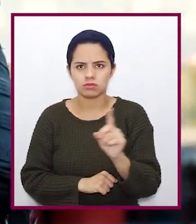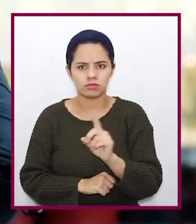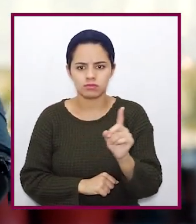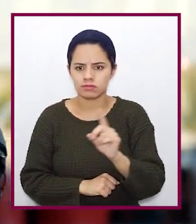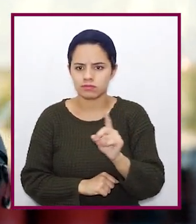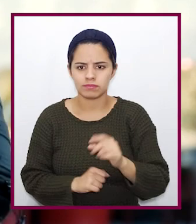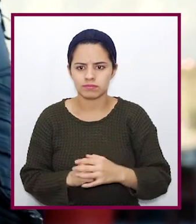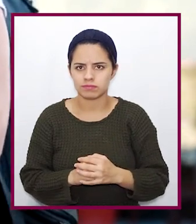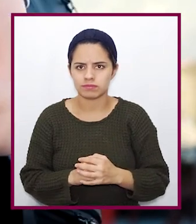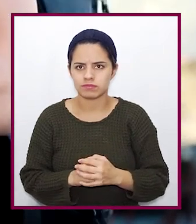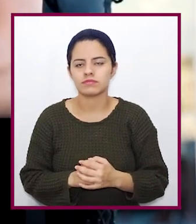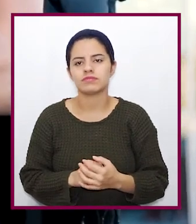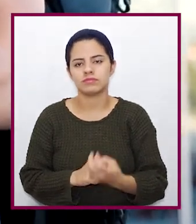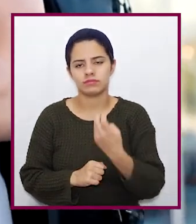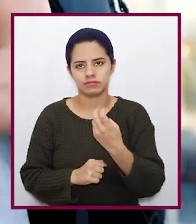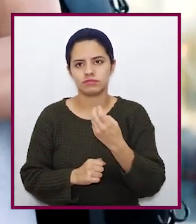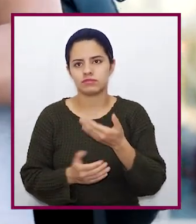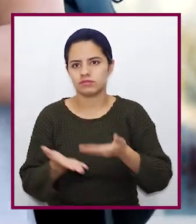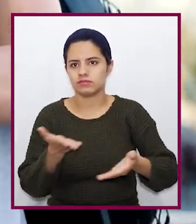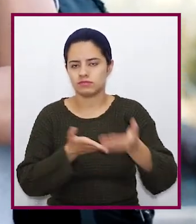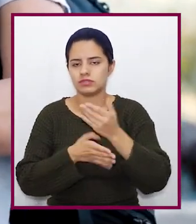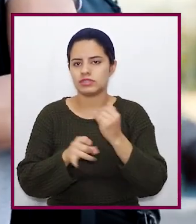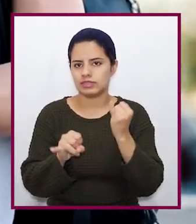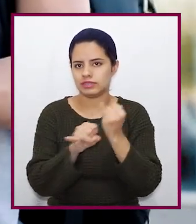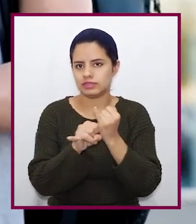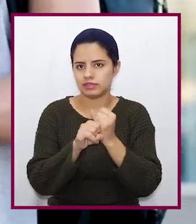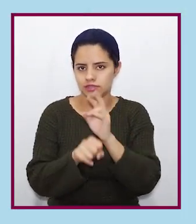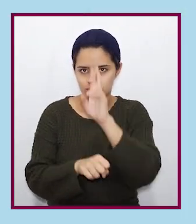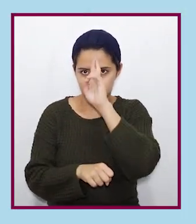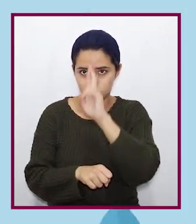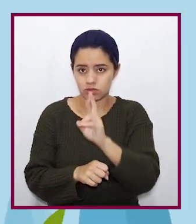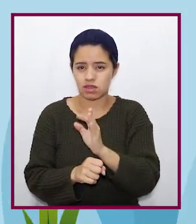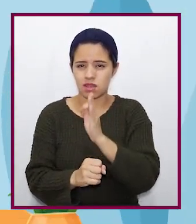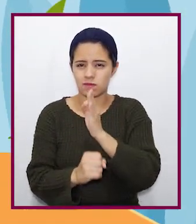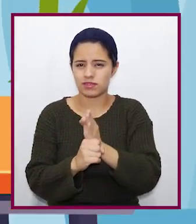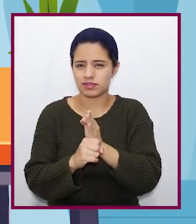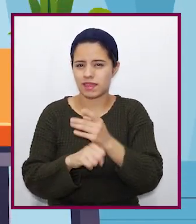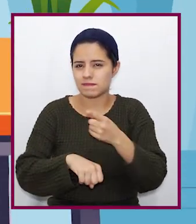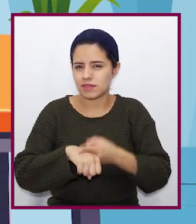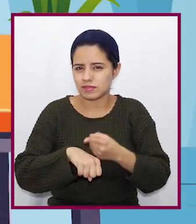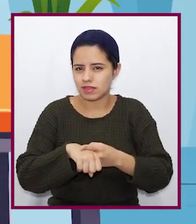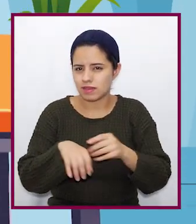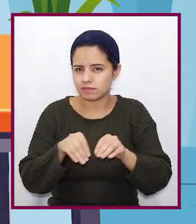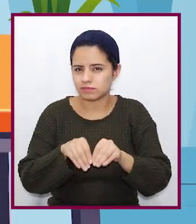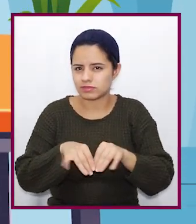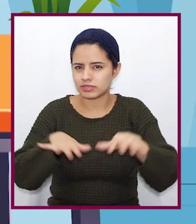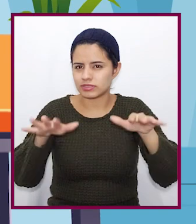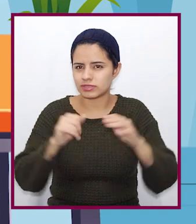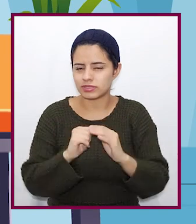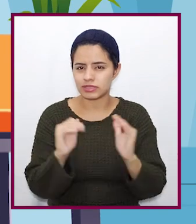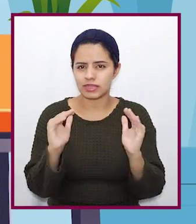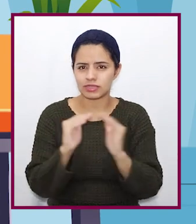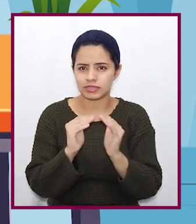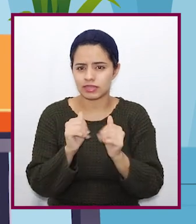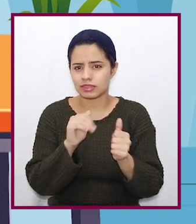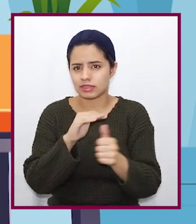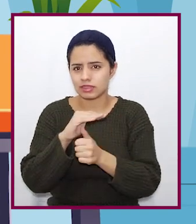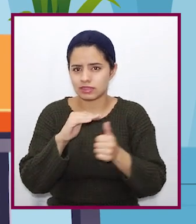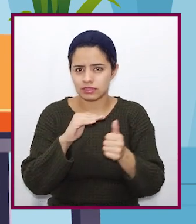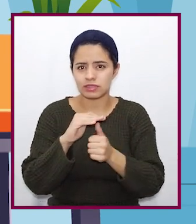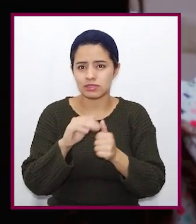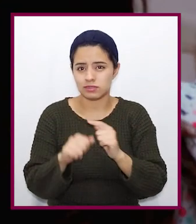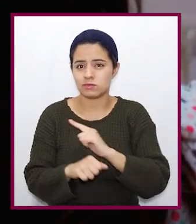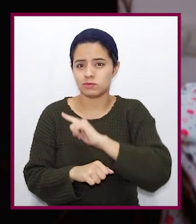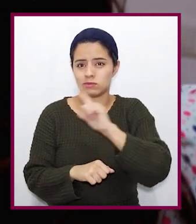en los ambientes digitales. Los efectos de la pandemia que estamos viviendo actualmente van a tener una profundidad bastante grande a nivel